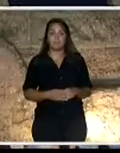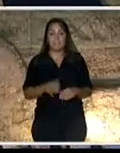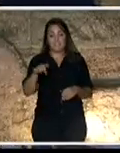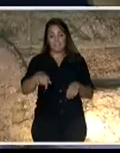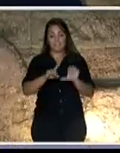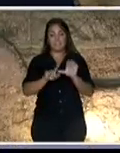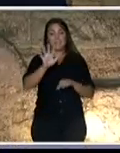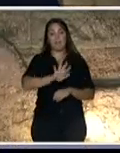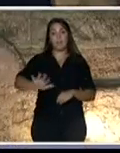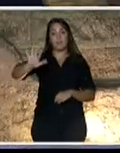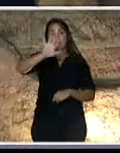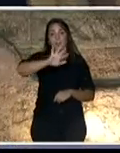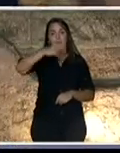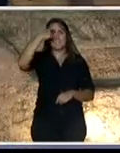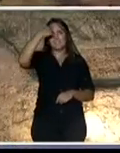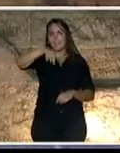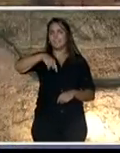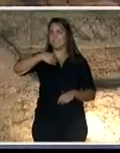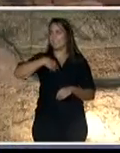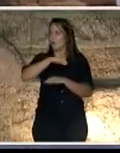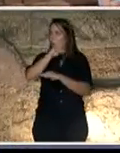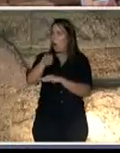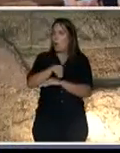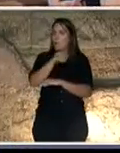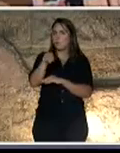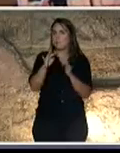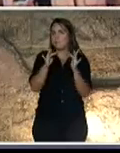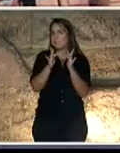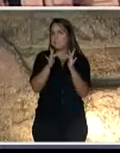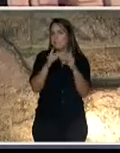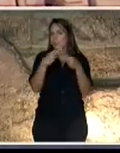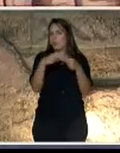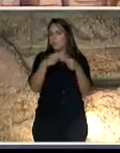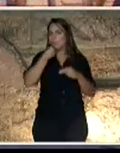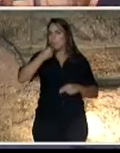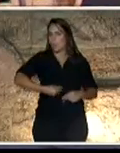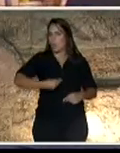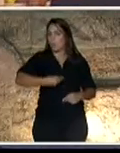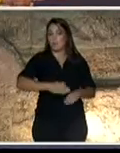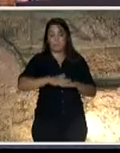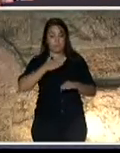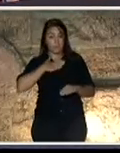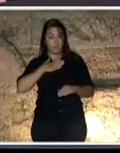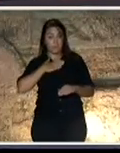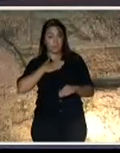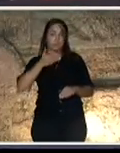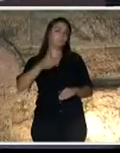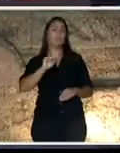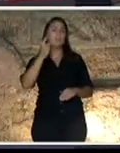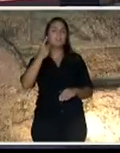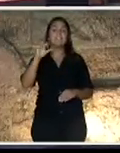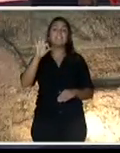Extremadura sabe mantener con su señorío una buena relación entre los políticos. Para mí el ejemplo más cercano es